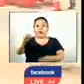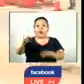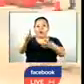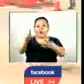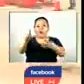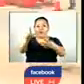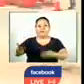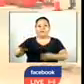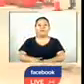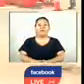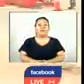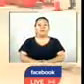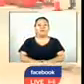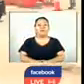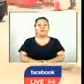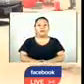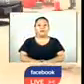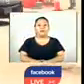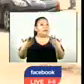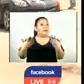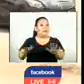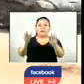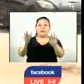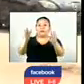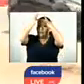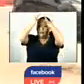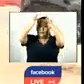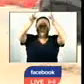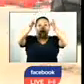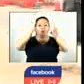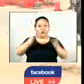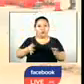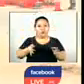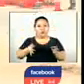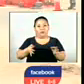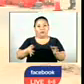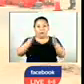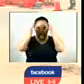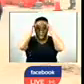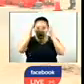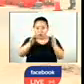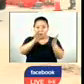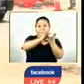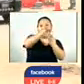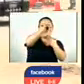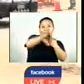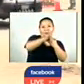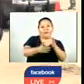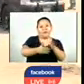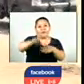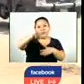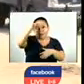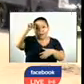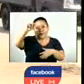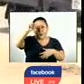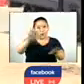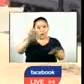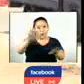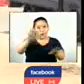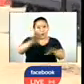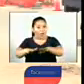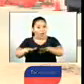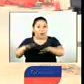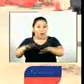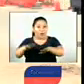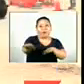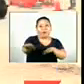entonces por eso se tomó la decisión de poder realizar este proyecto luego de haber terminado la ampliación de Comalapa